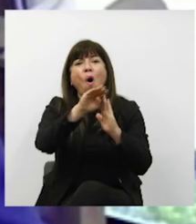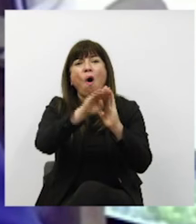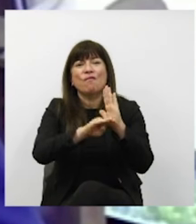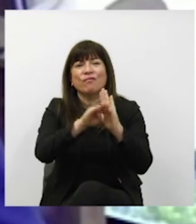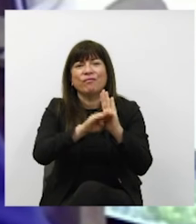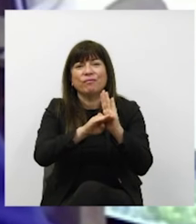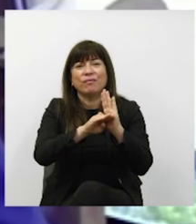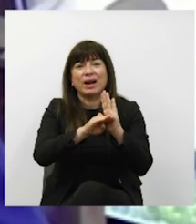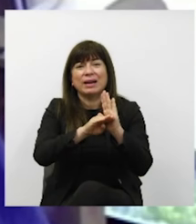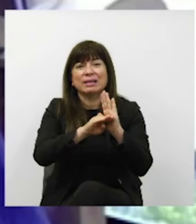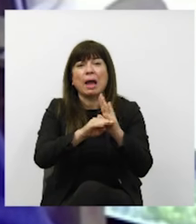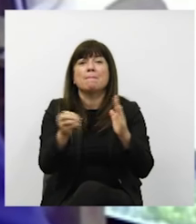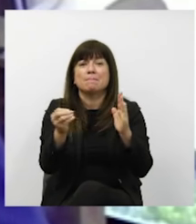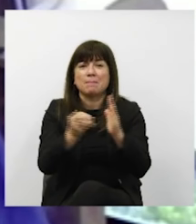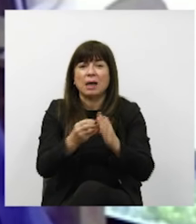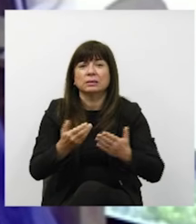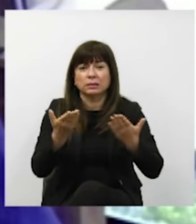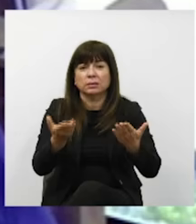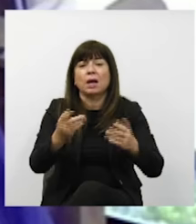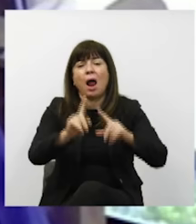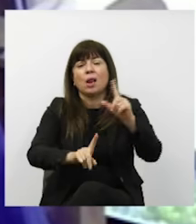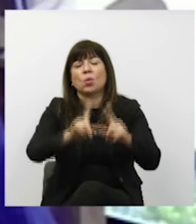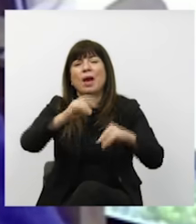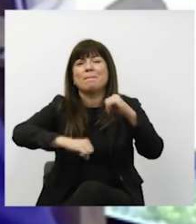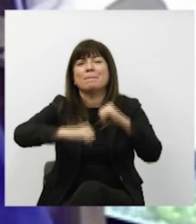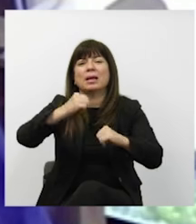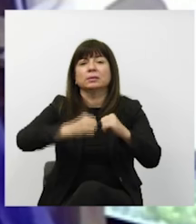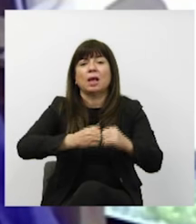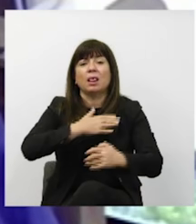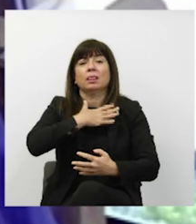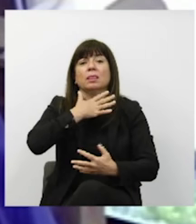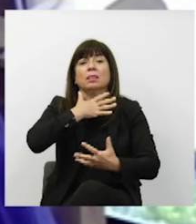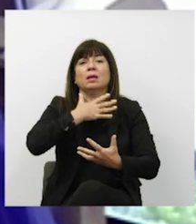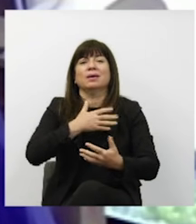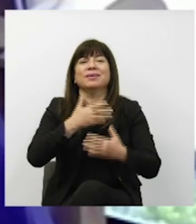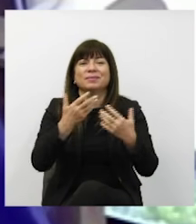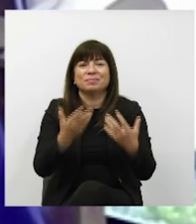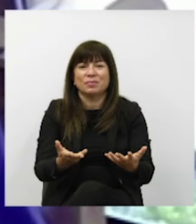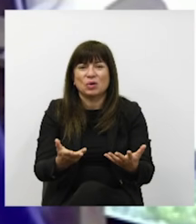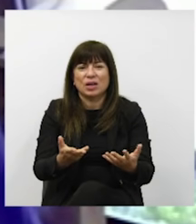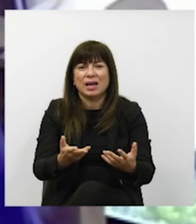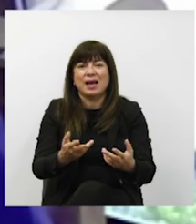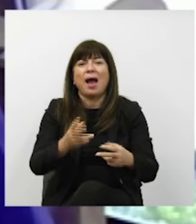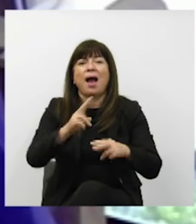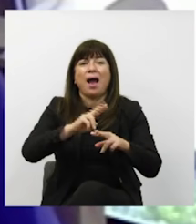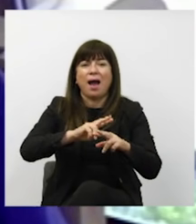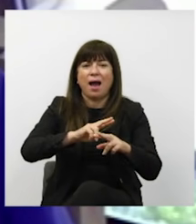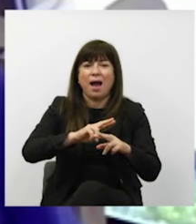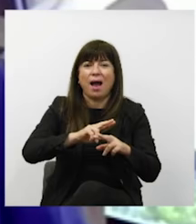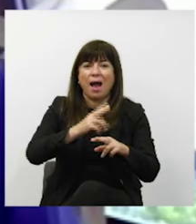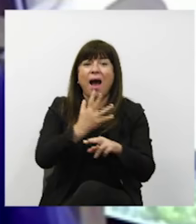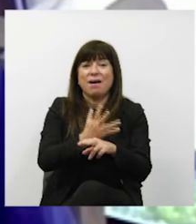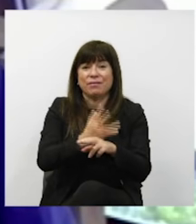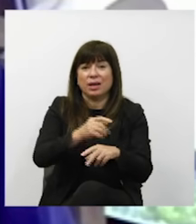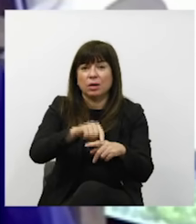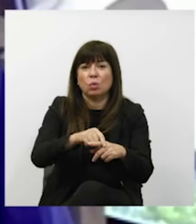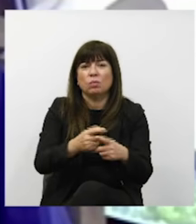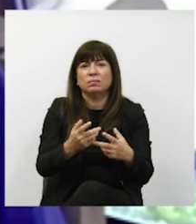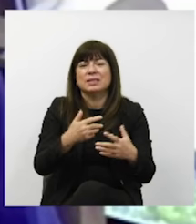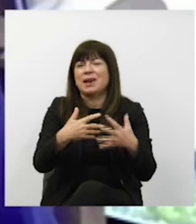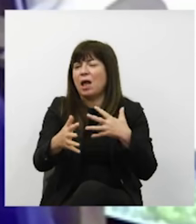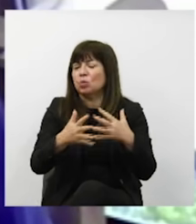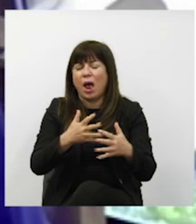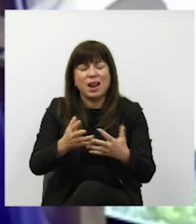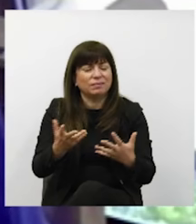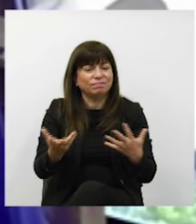porque algunas empresas quedarán comprometidas, cuanto porque va a haber una natural tendencia